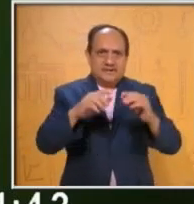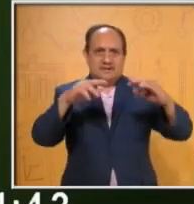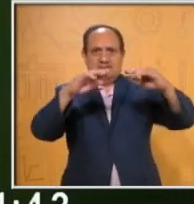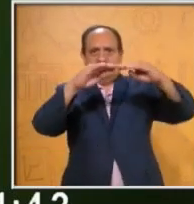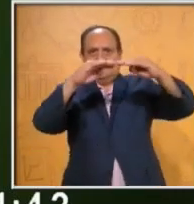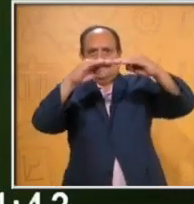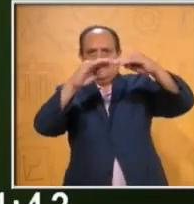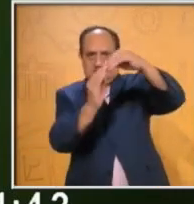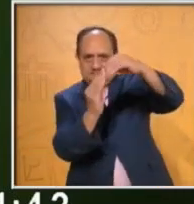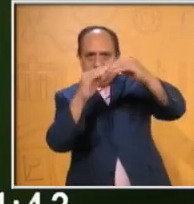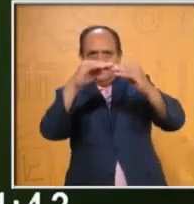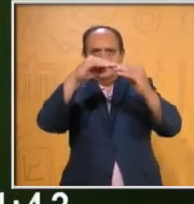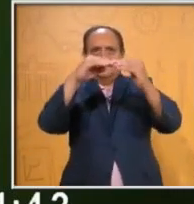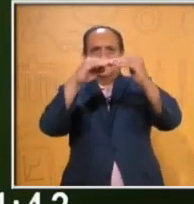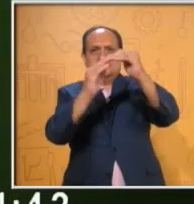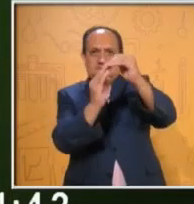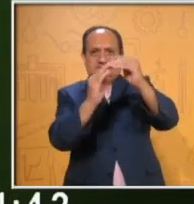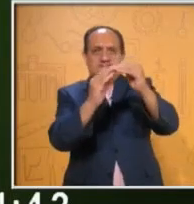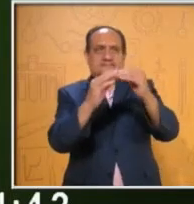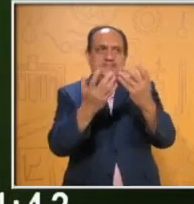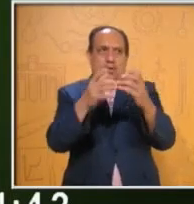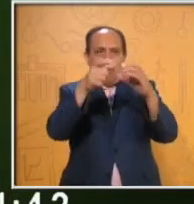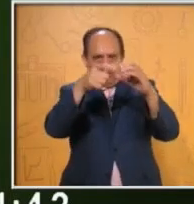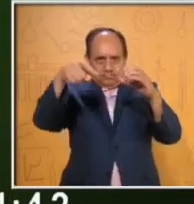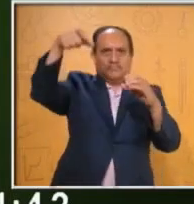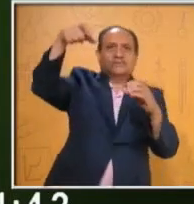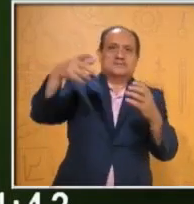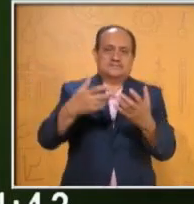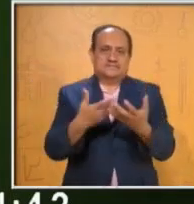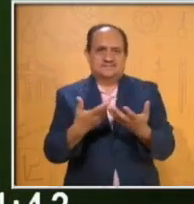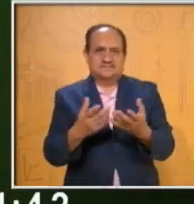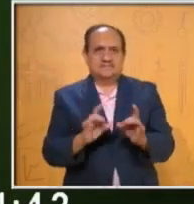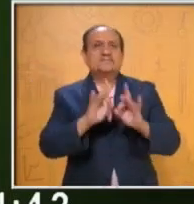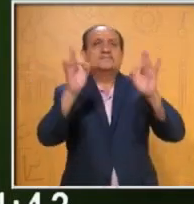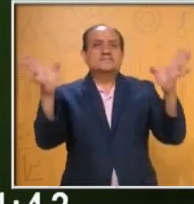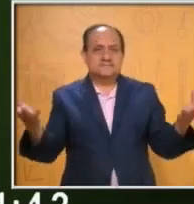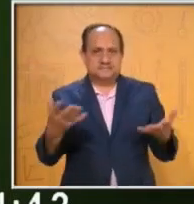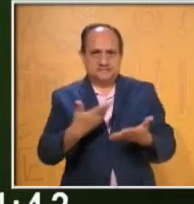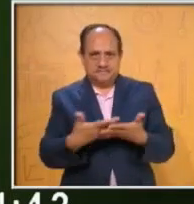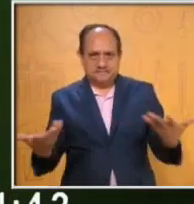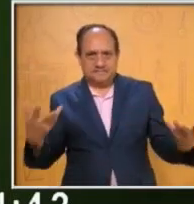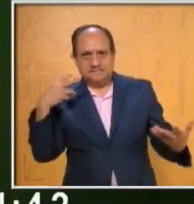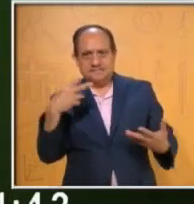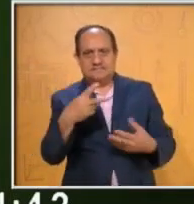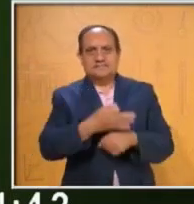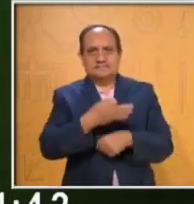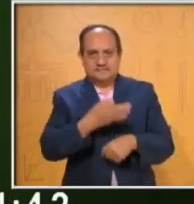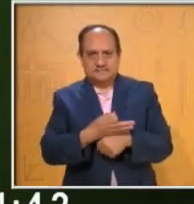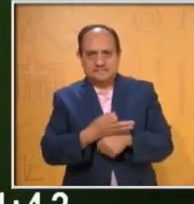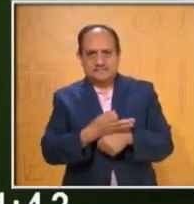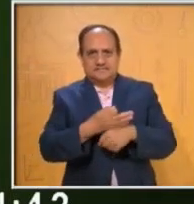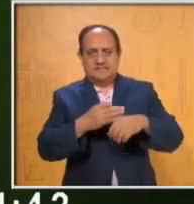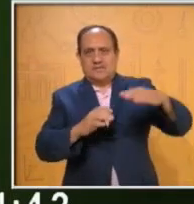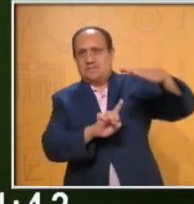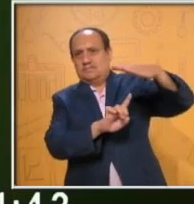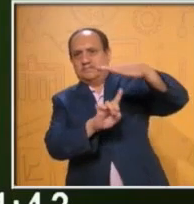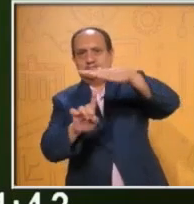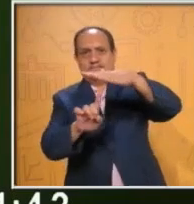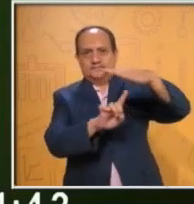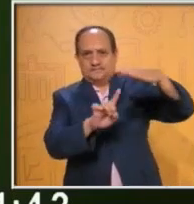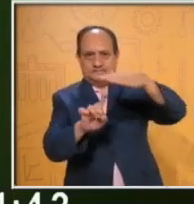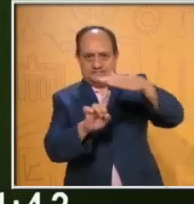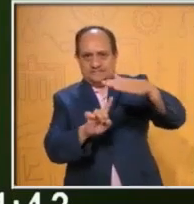o sea, se hace hacia arriba. ¿Qué sucede? Ahora mismo, pues lo pasamos cuando lo